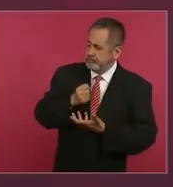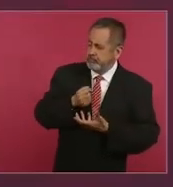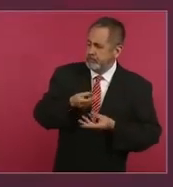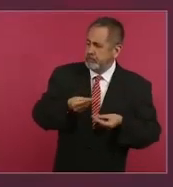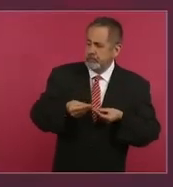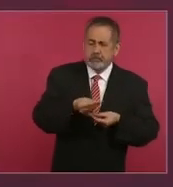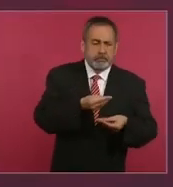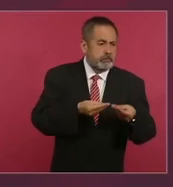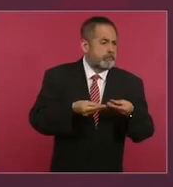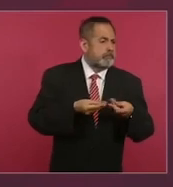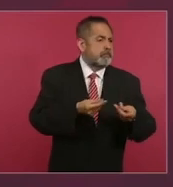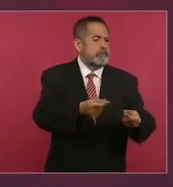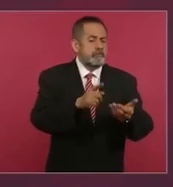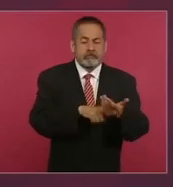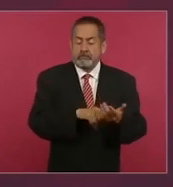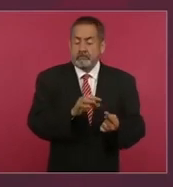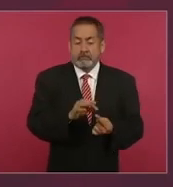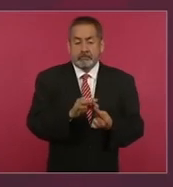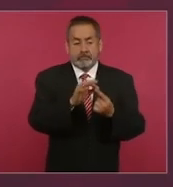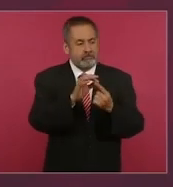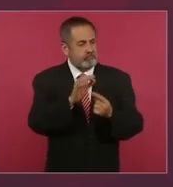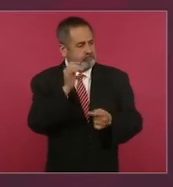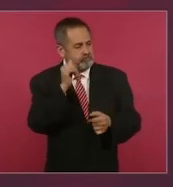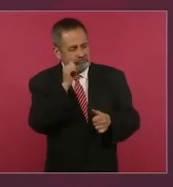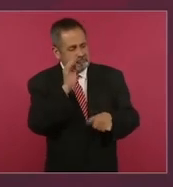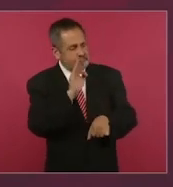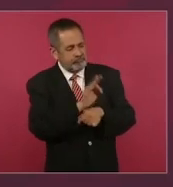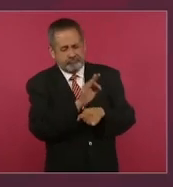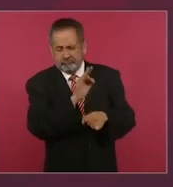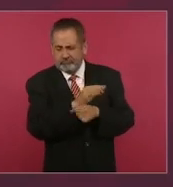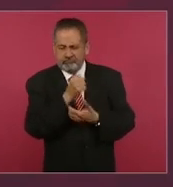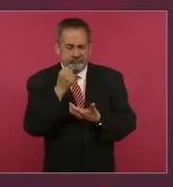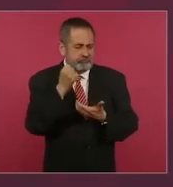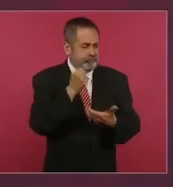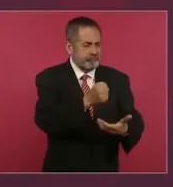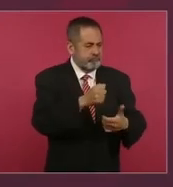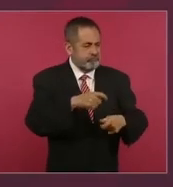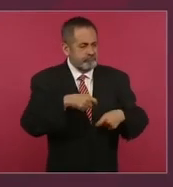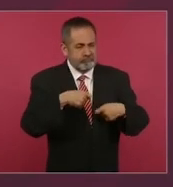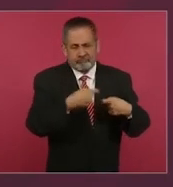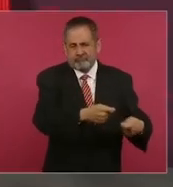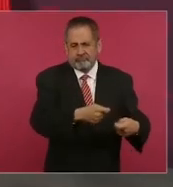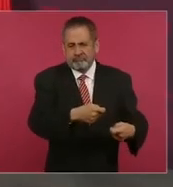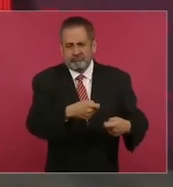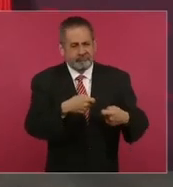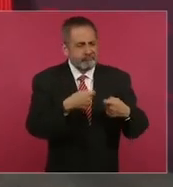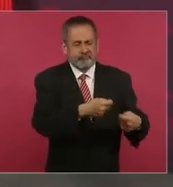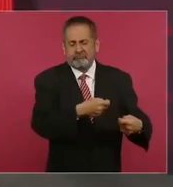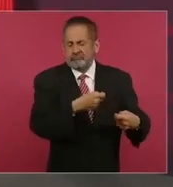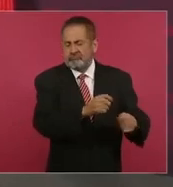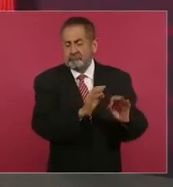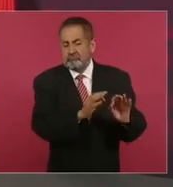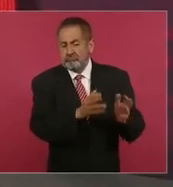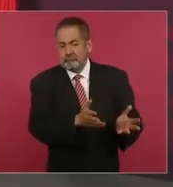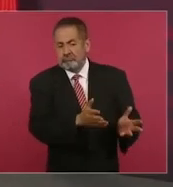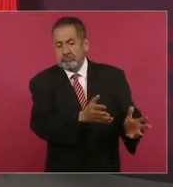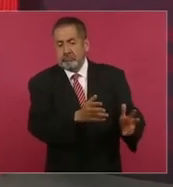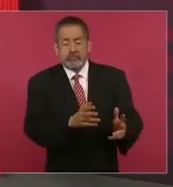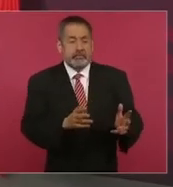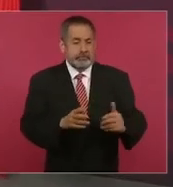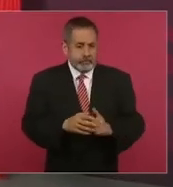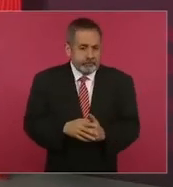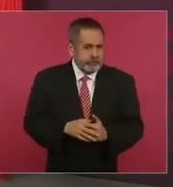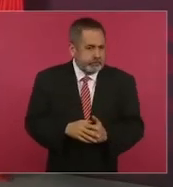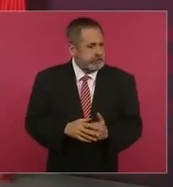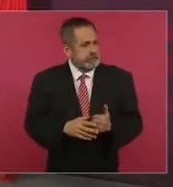renuncia de Alejandro Encinas a la subsecretaría de Derechos Humanos López Obrador señaló que se busca debilitar a las instituciones para poder meterse